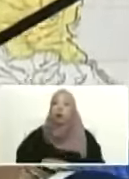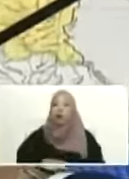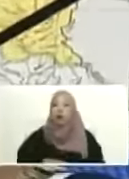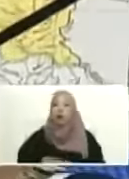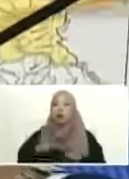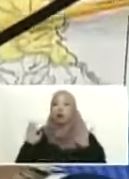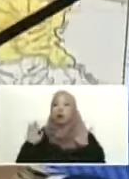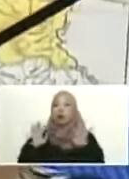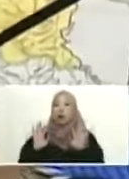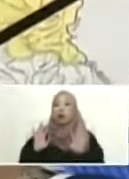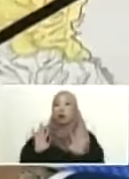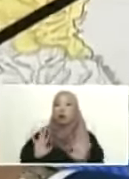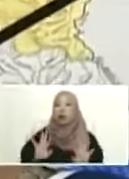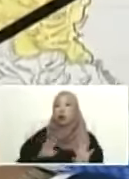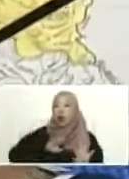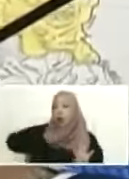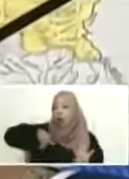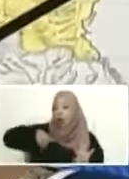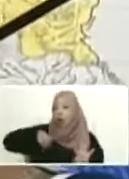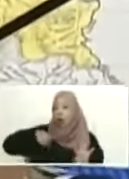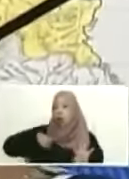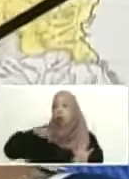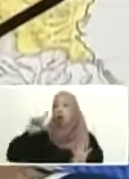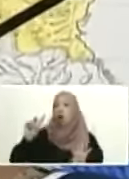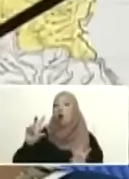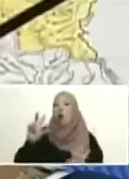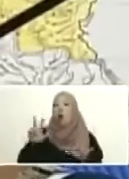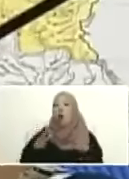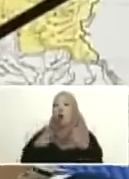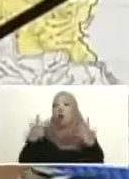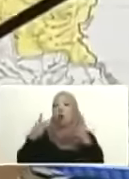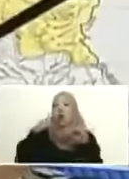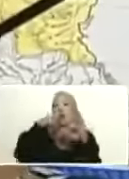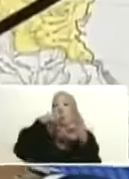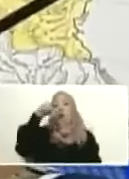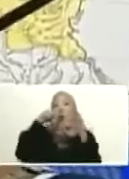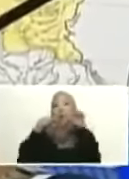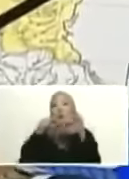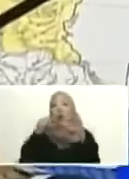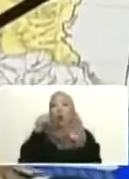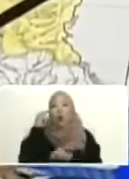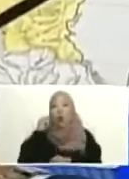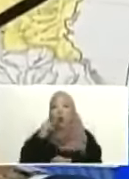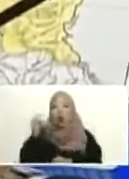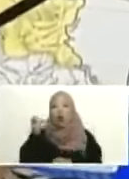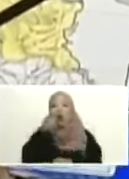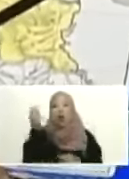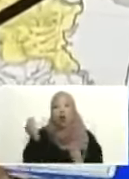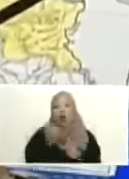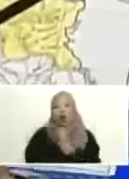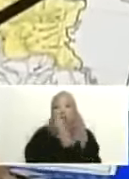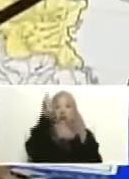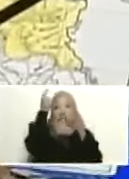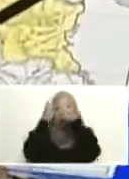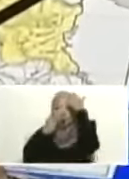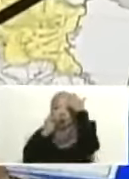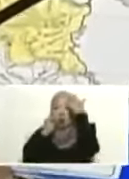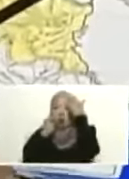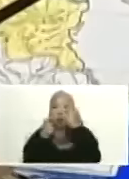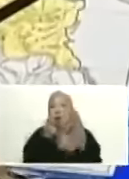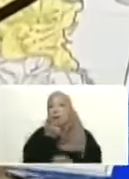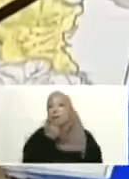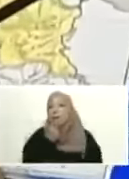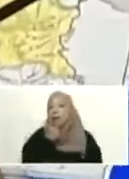macizo guayanés, nuestra Guayana, la octava estrella que puso Bolívar y rescató Chávez. La octava estrella,